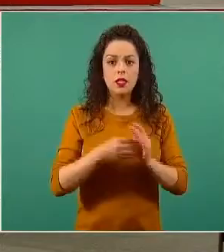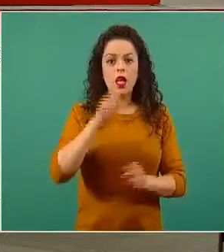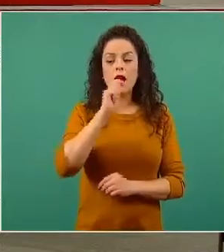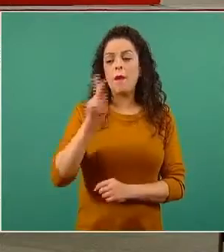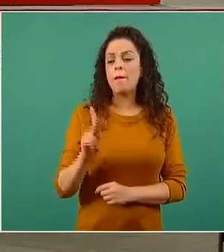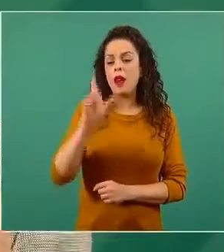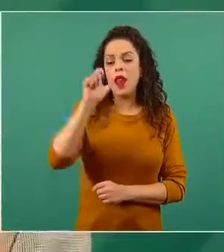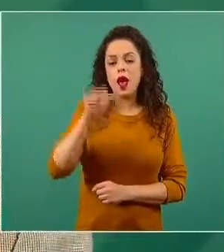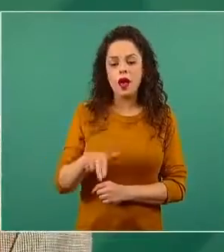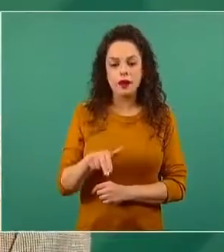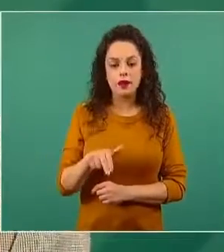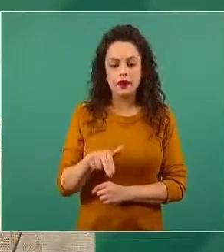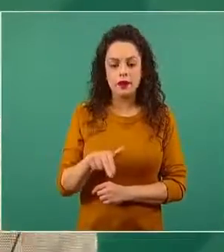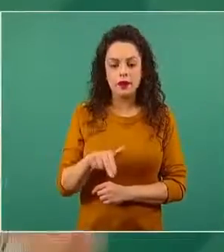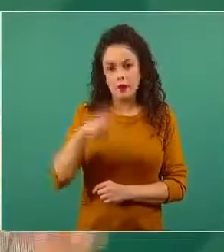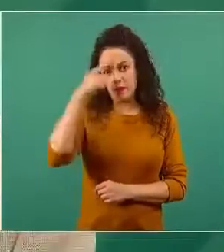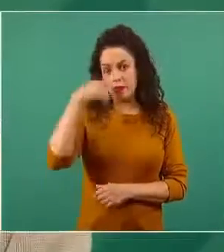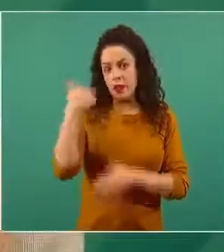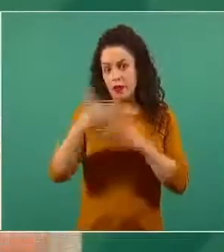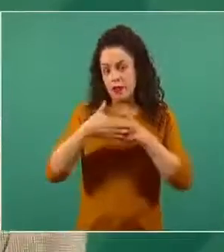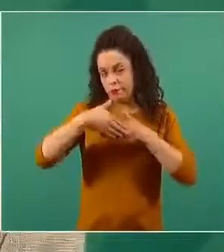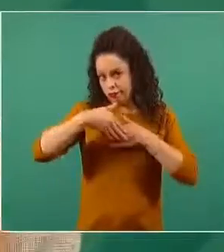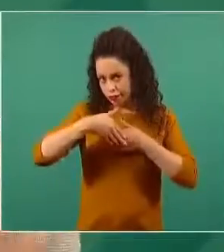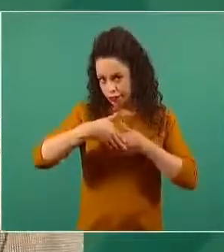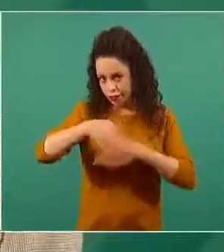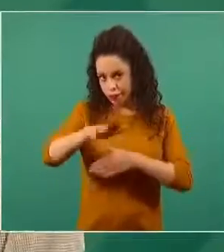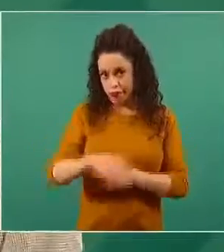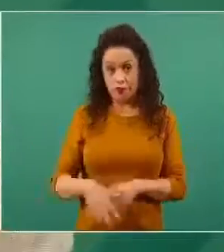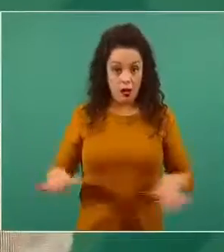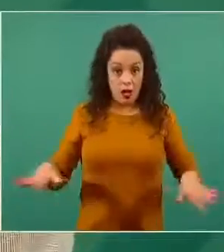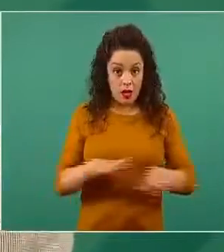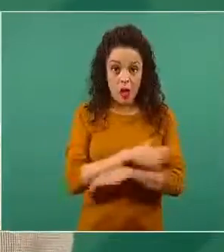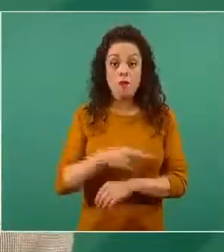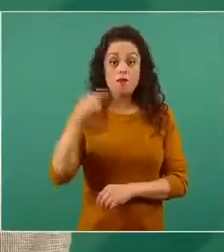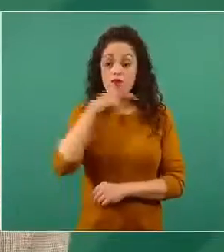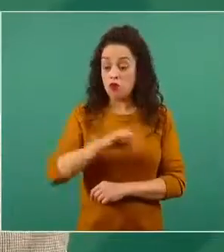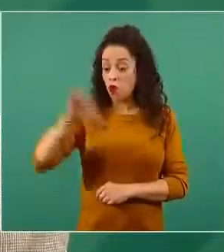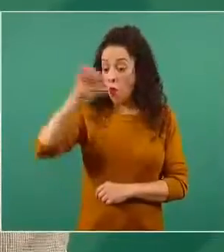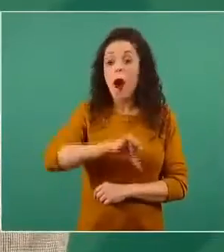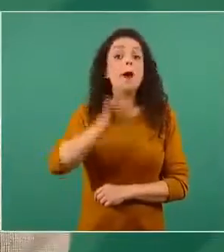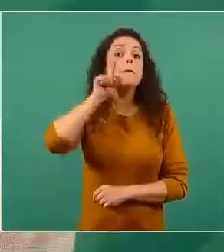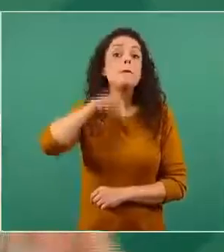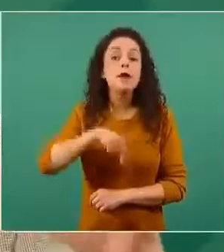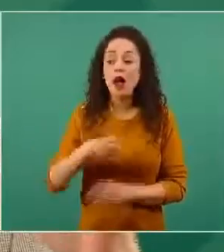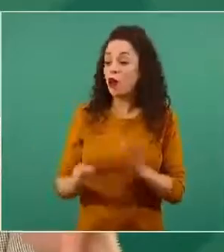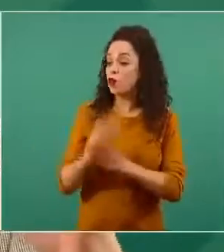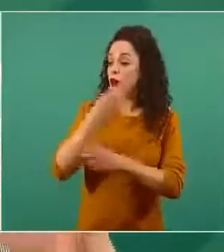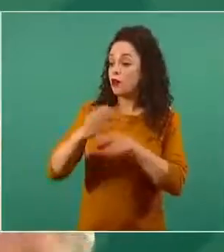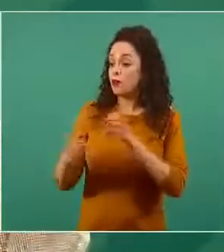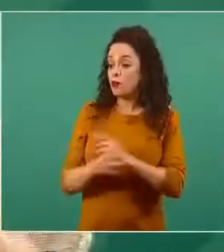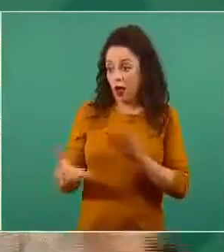de largo plazo y esta no se cambia de un día para otro ni ante situaciones nuevas.